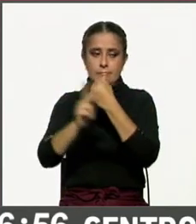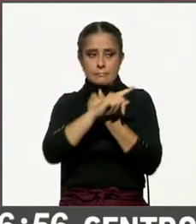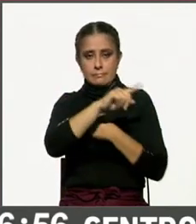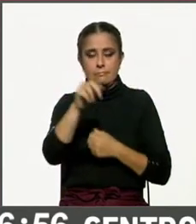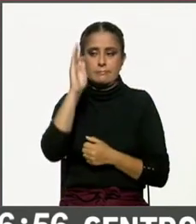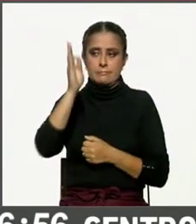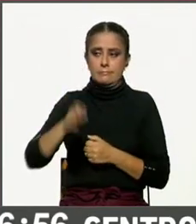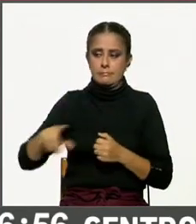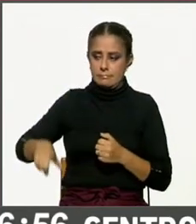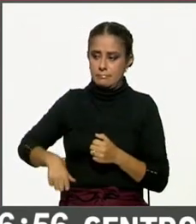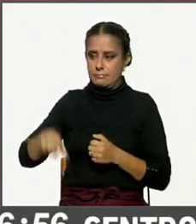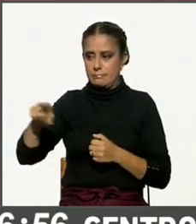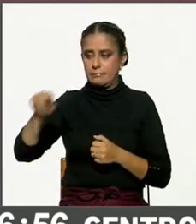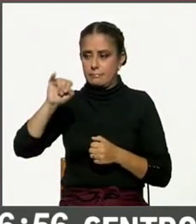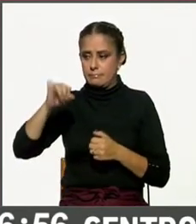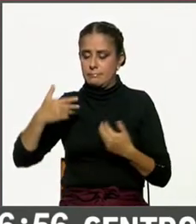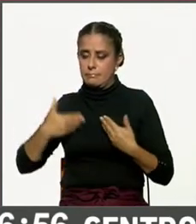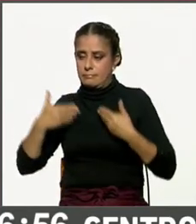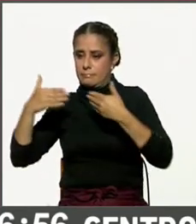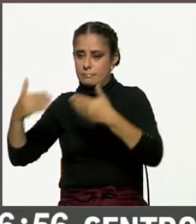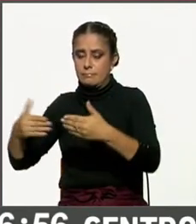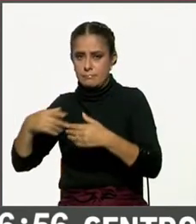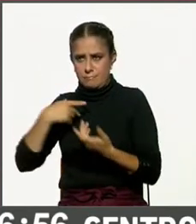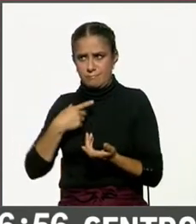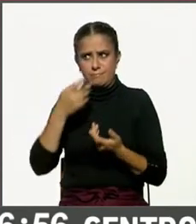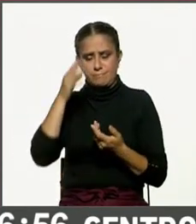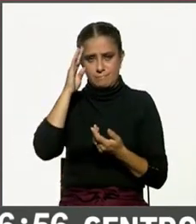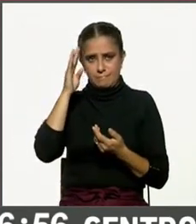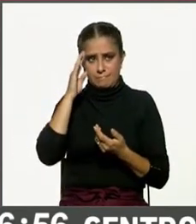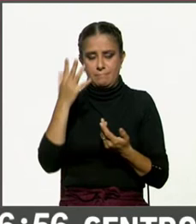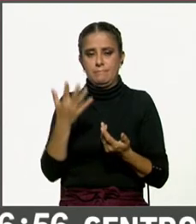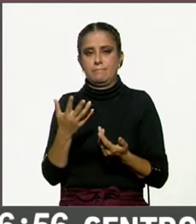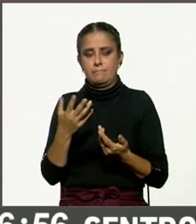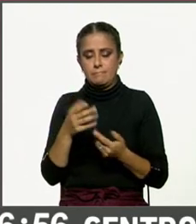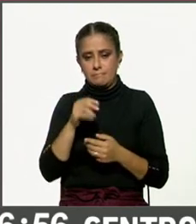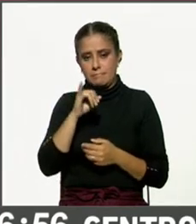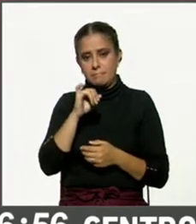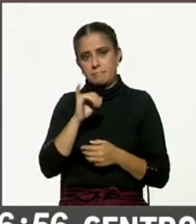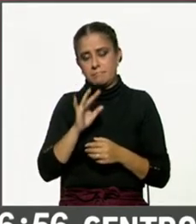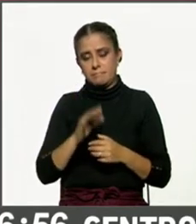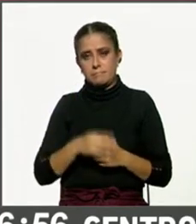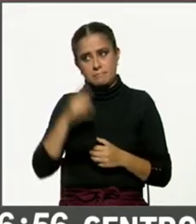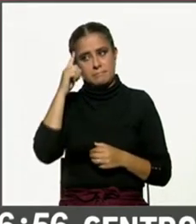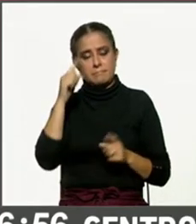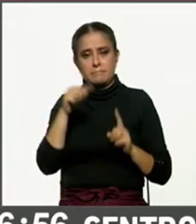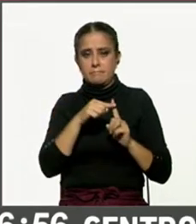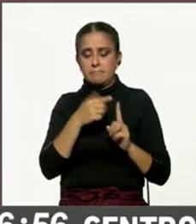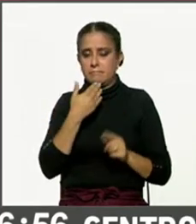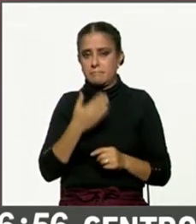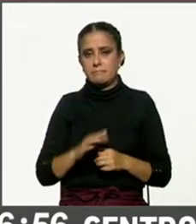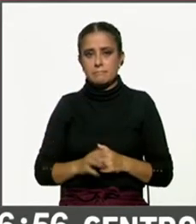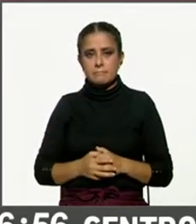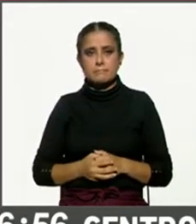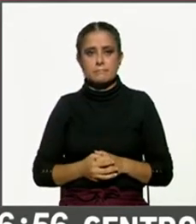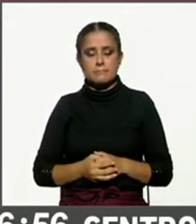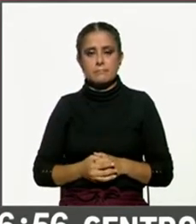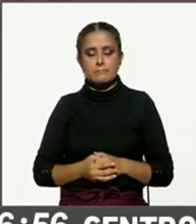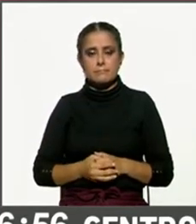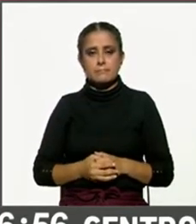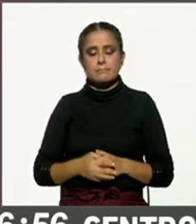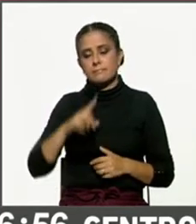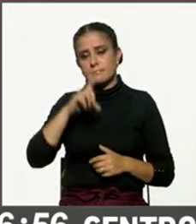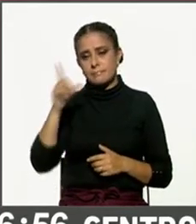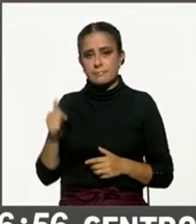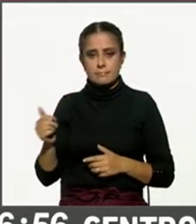mayor pesimismo en esta recuperación, y China de mayor optimismo. Y luego vendría las